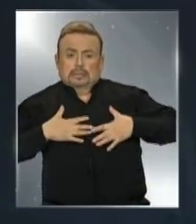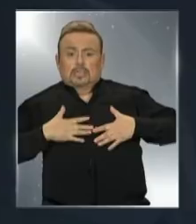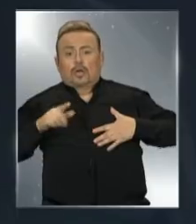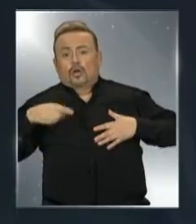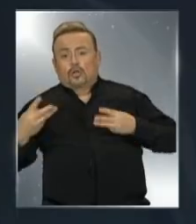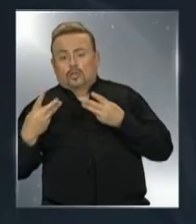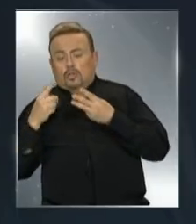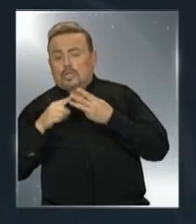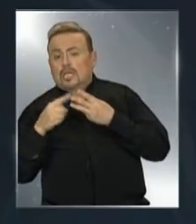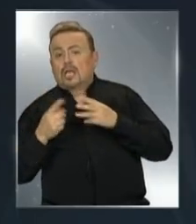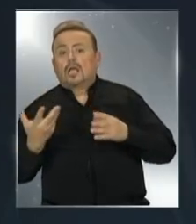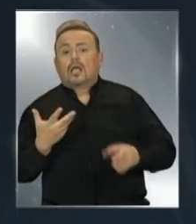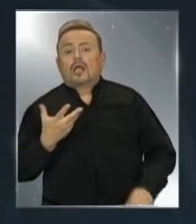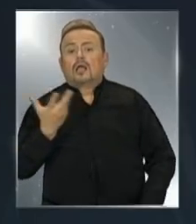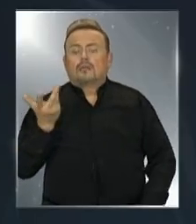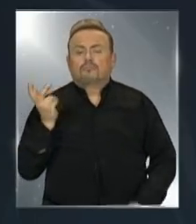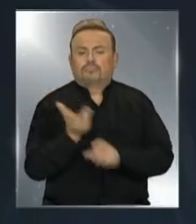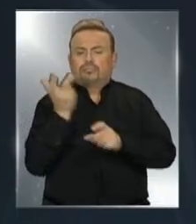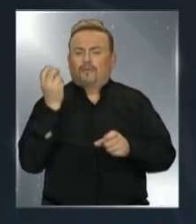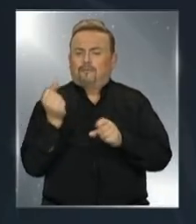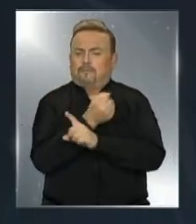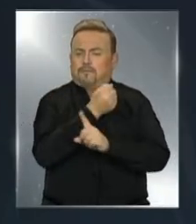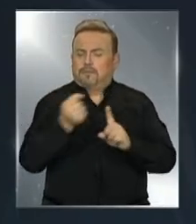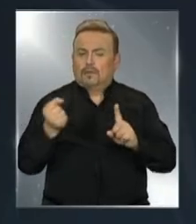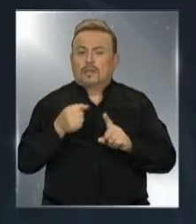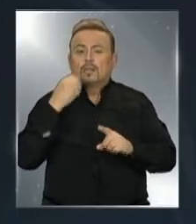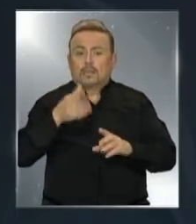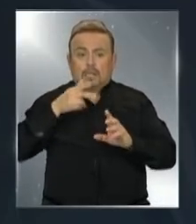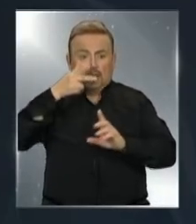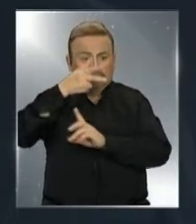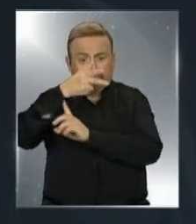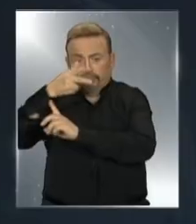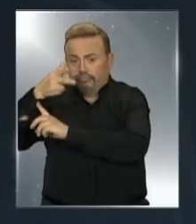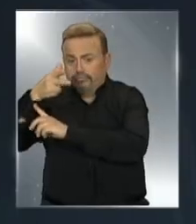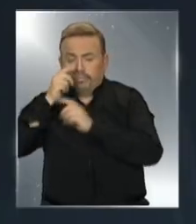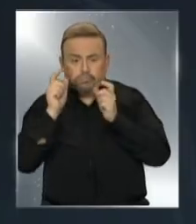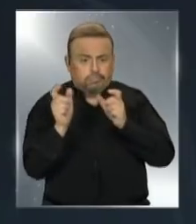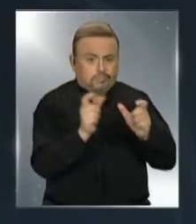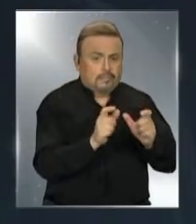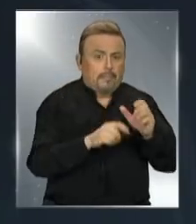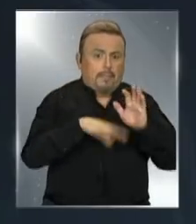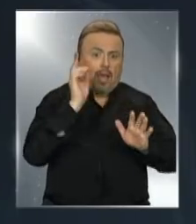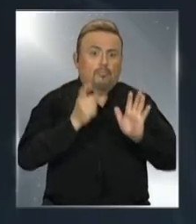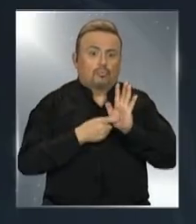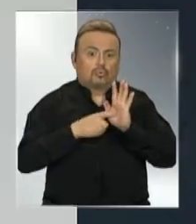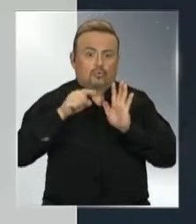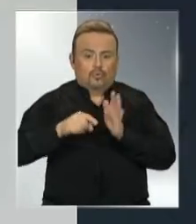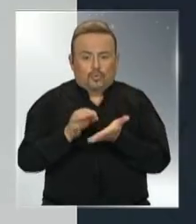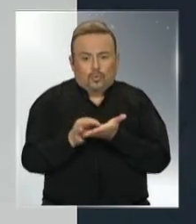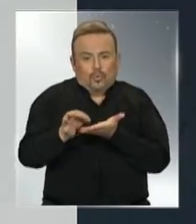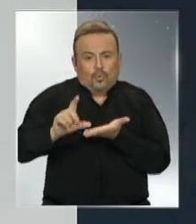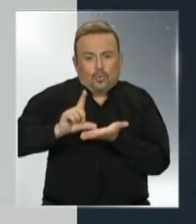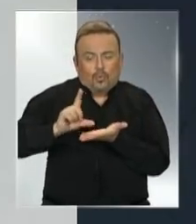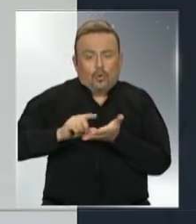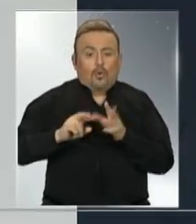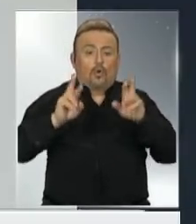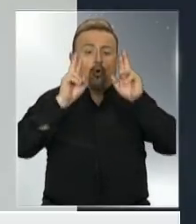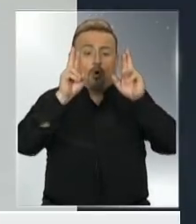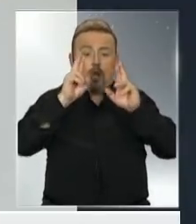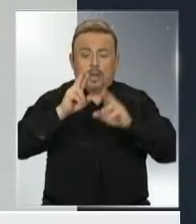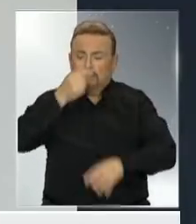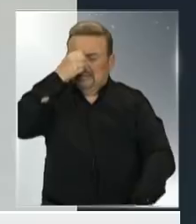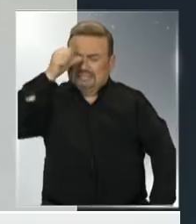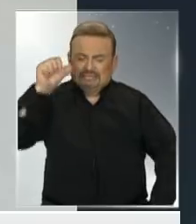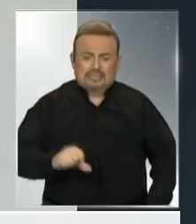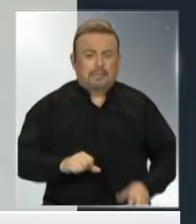De ahí la importancia de las cámaras de seguridad y la vigilancia en la zona. Esperamos que se le aplique el máximo de la pena posible,